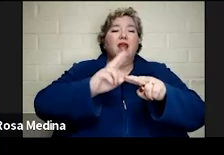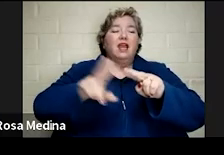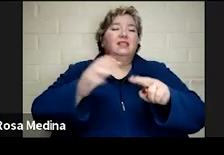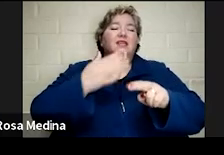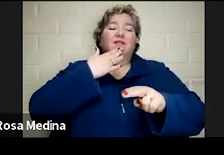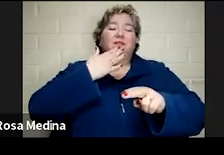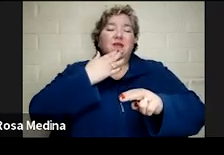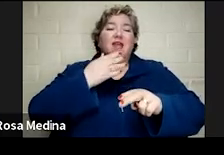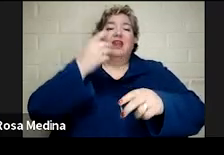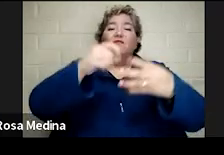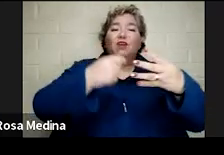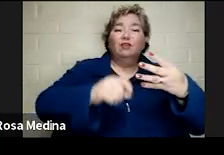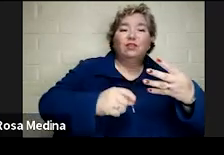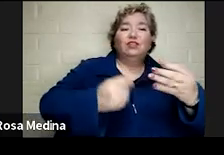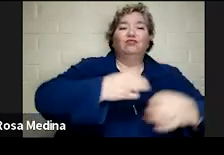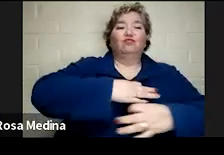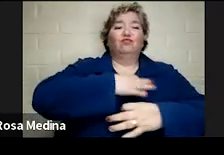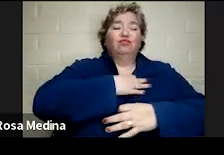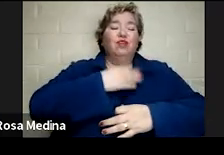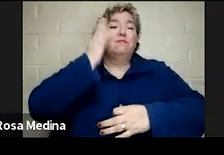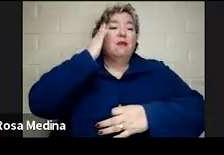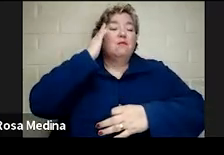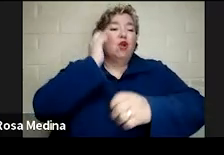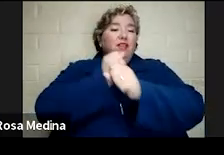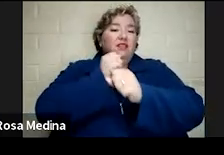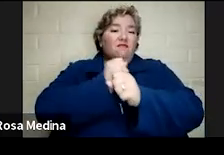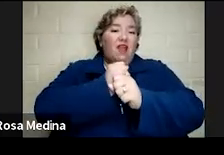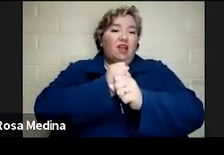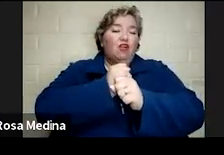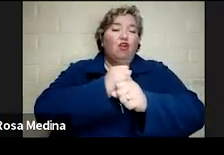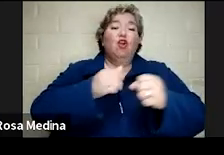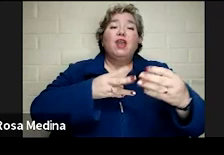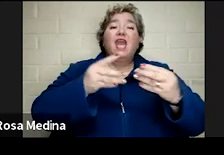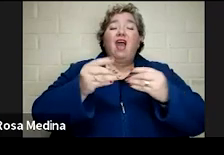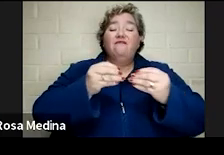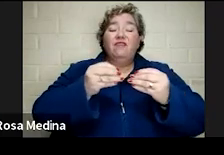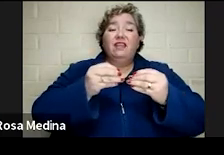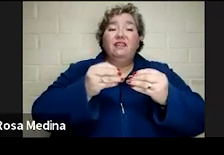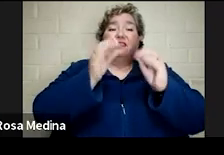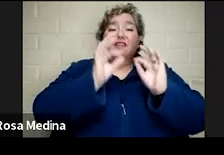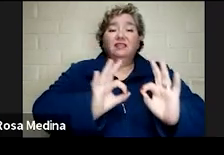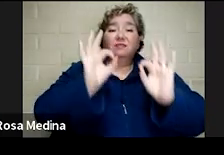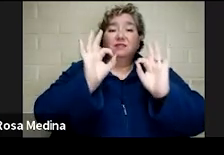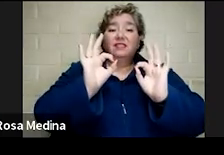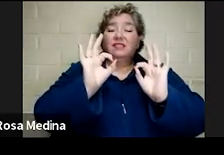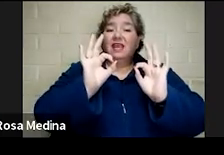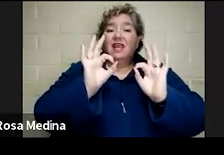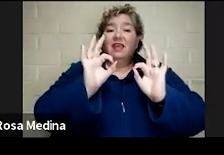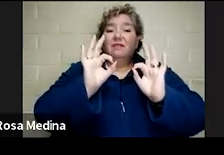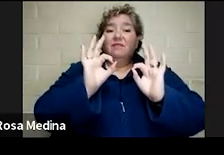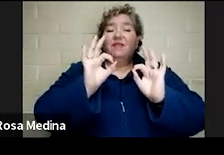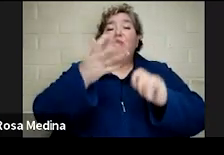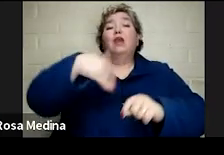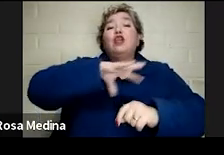velocidad de procesamiento, la memoria de trabajo y las habilidades visoespaciales. Y aunque nosotros